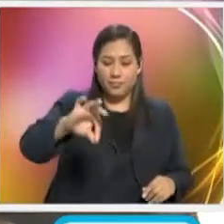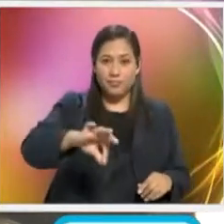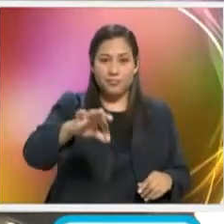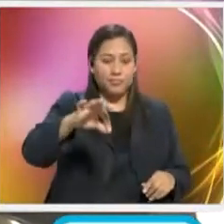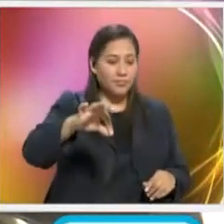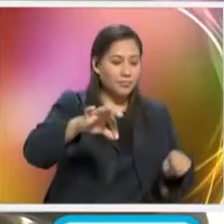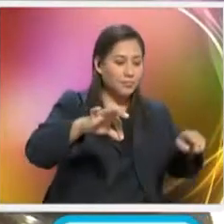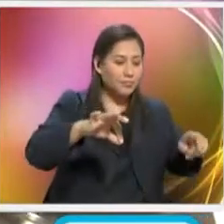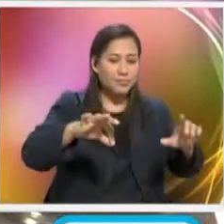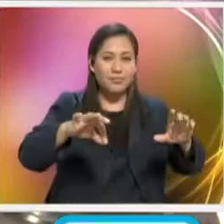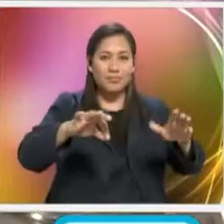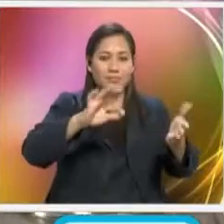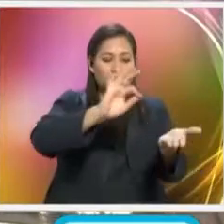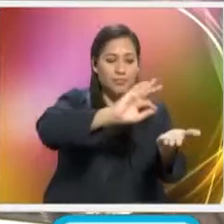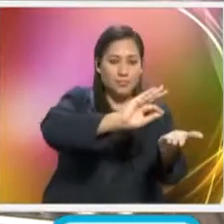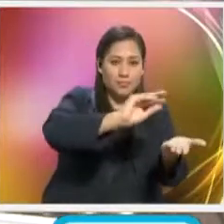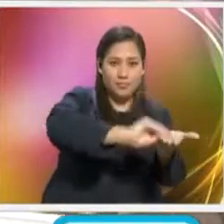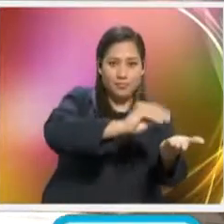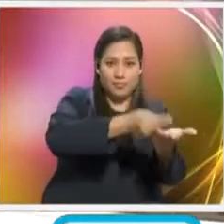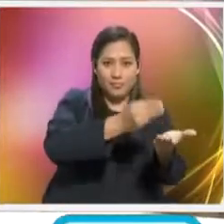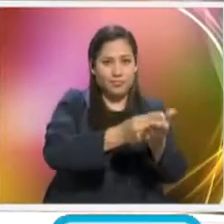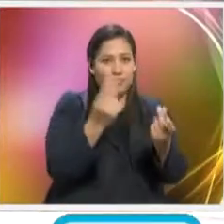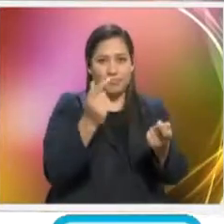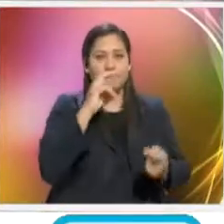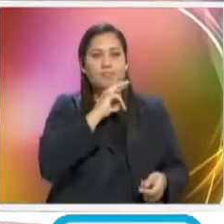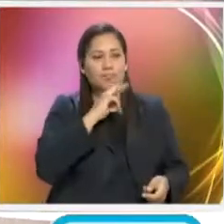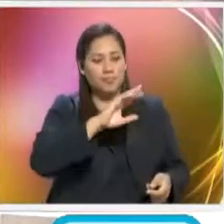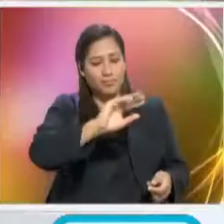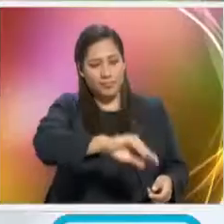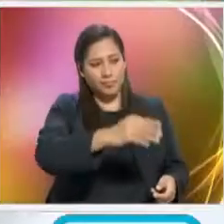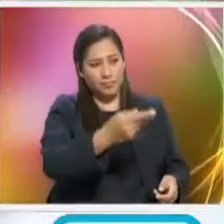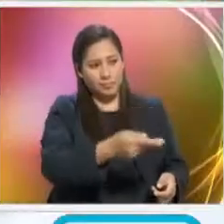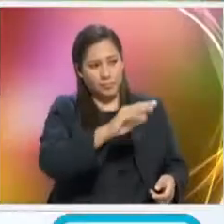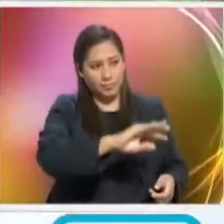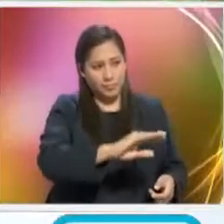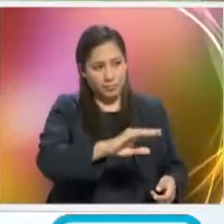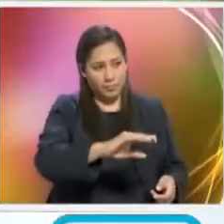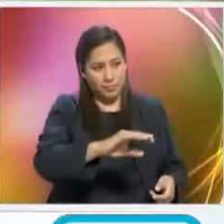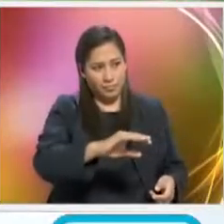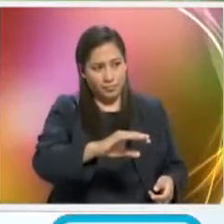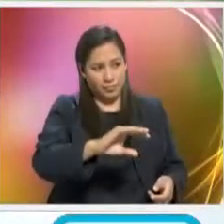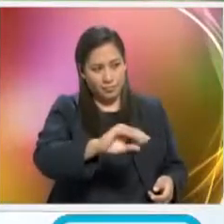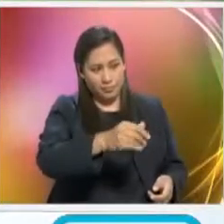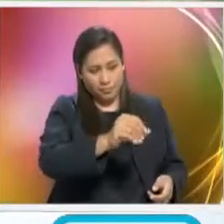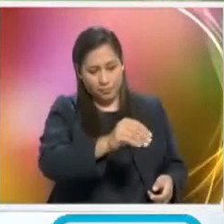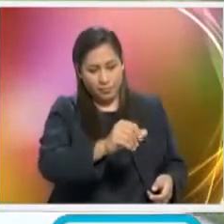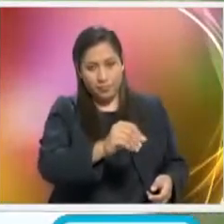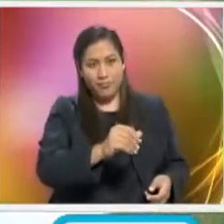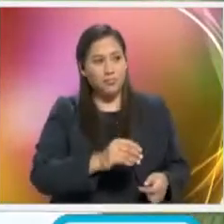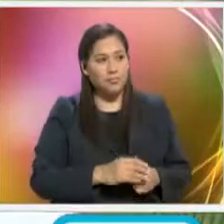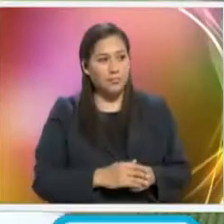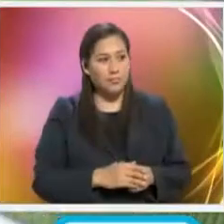vayan a revolcar para que esté todavía fresco y pueda pegarse Uno. todo, ¿no?